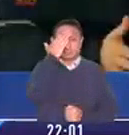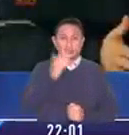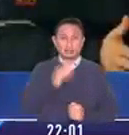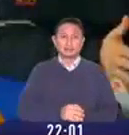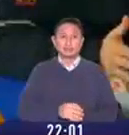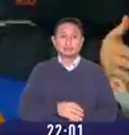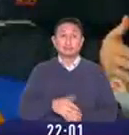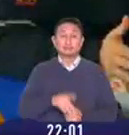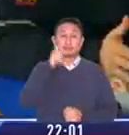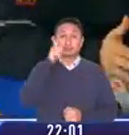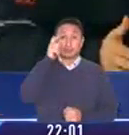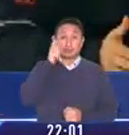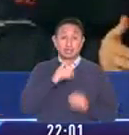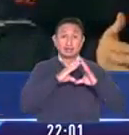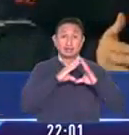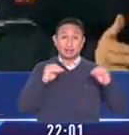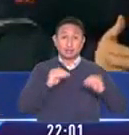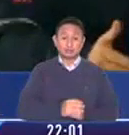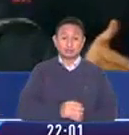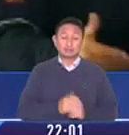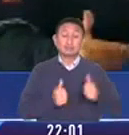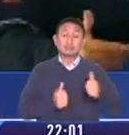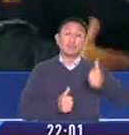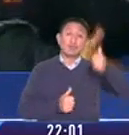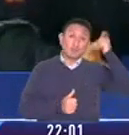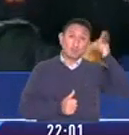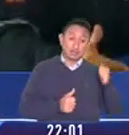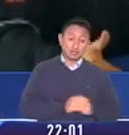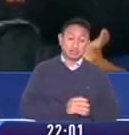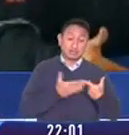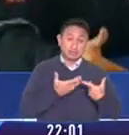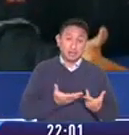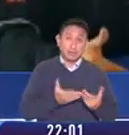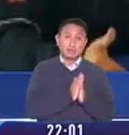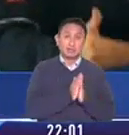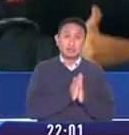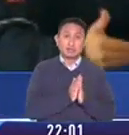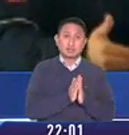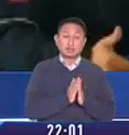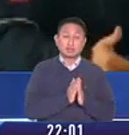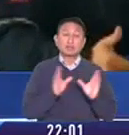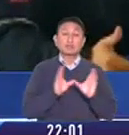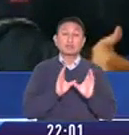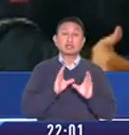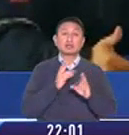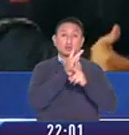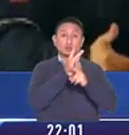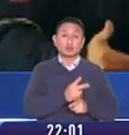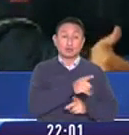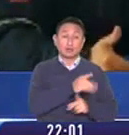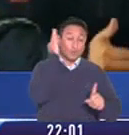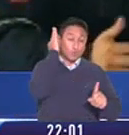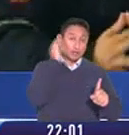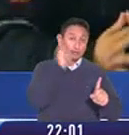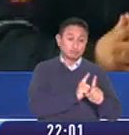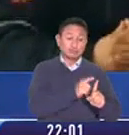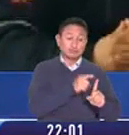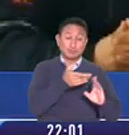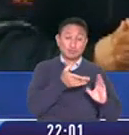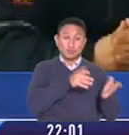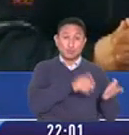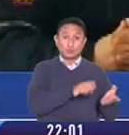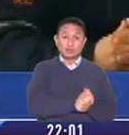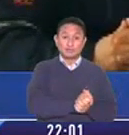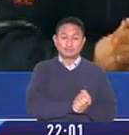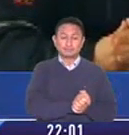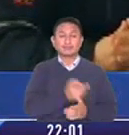Fiscalía Provincial de Napo el día de ayer tramitó medidas de protección a favor de la víctima hoy fallecida, y